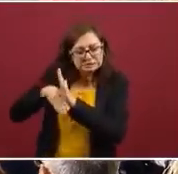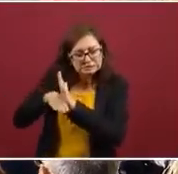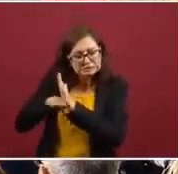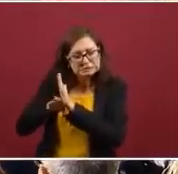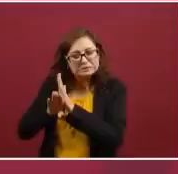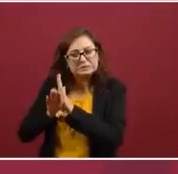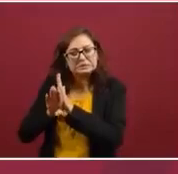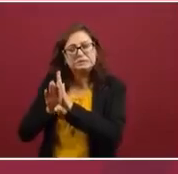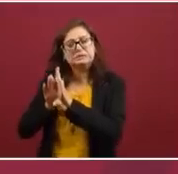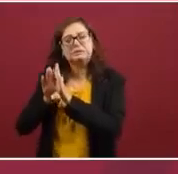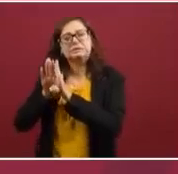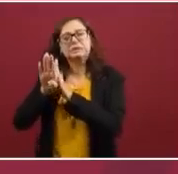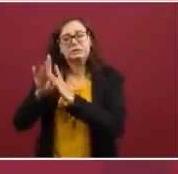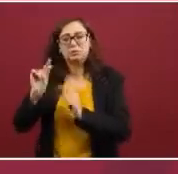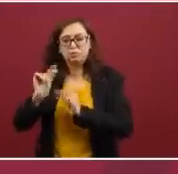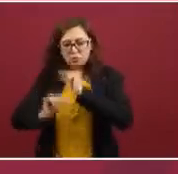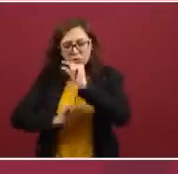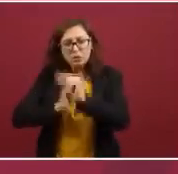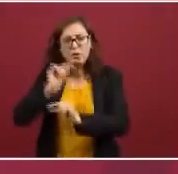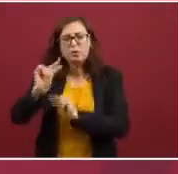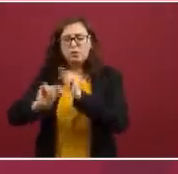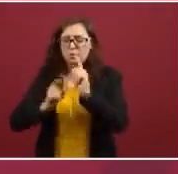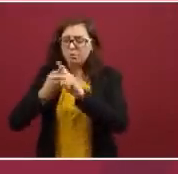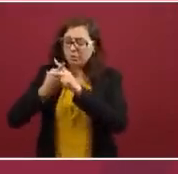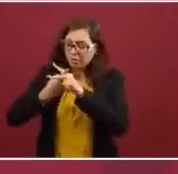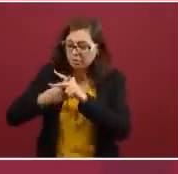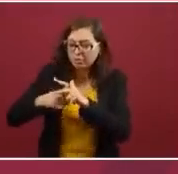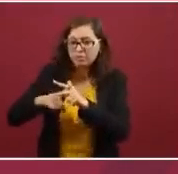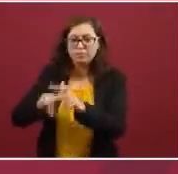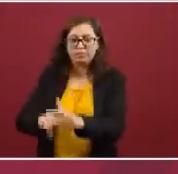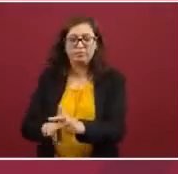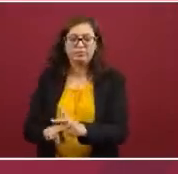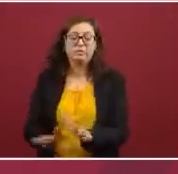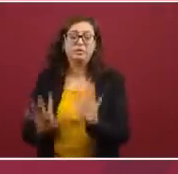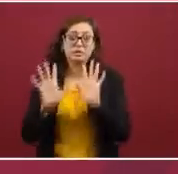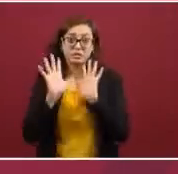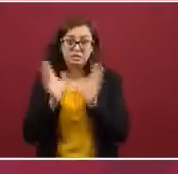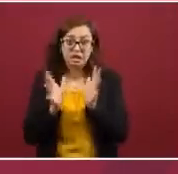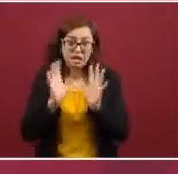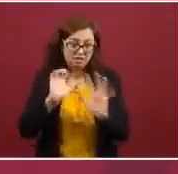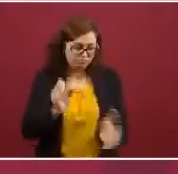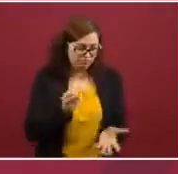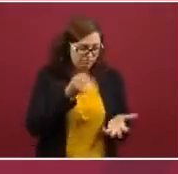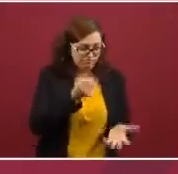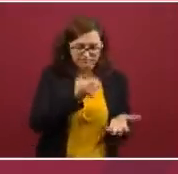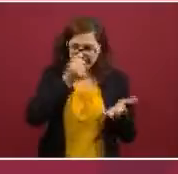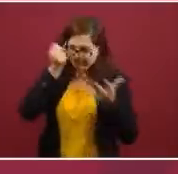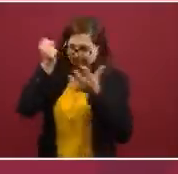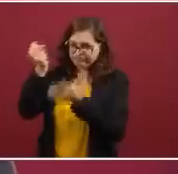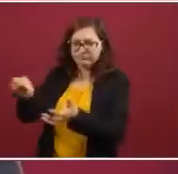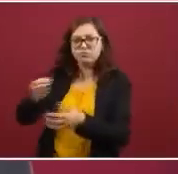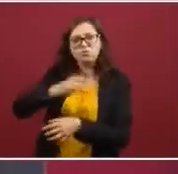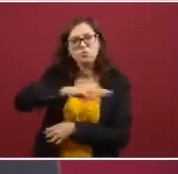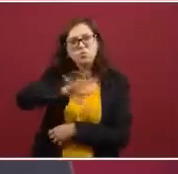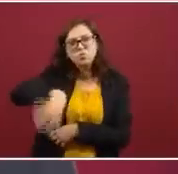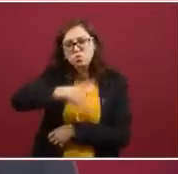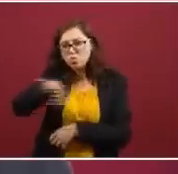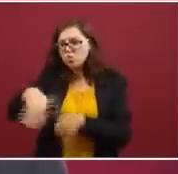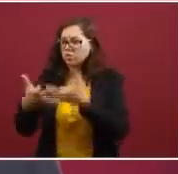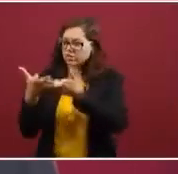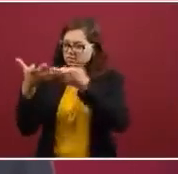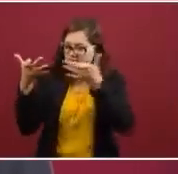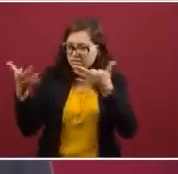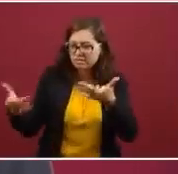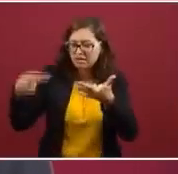recuperar, ya se destinaron recursos suficientes para exploración, para perforación de